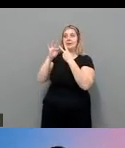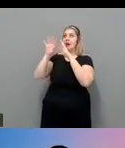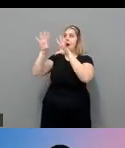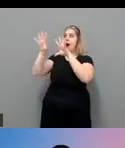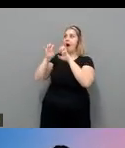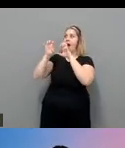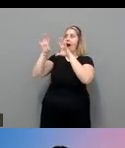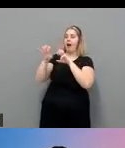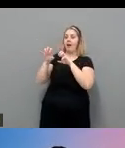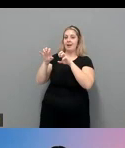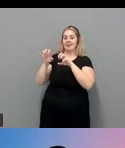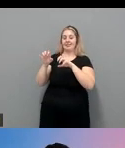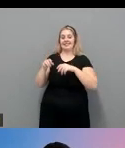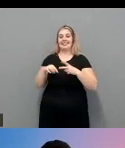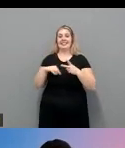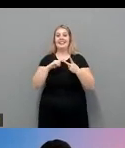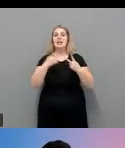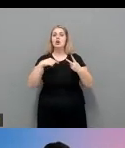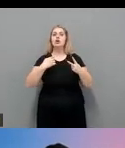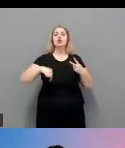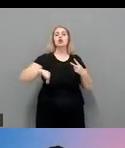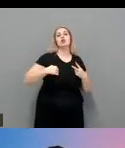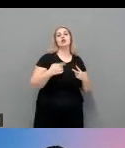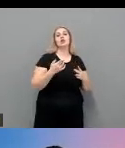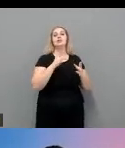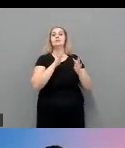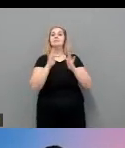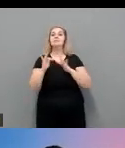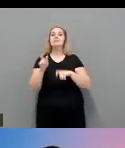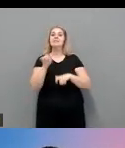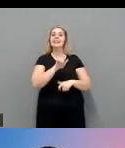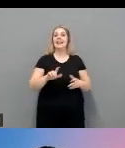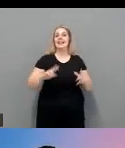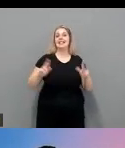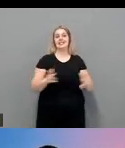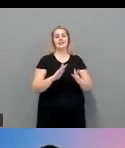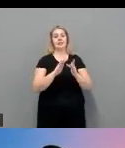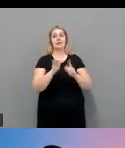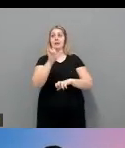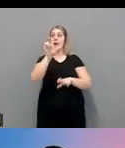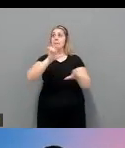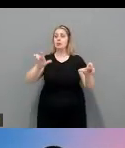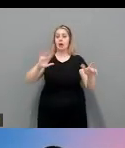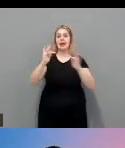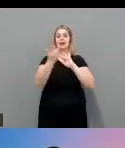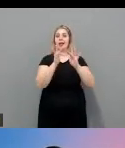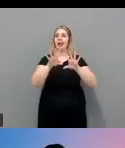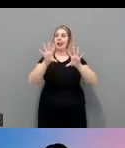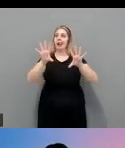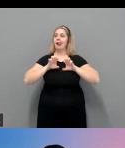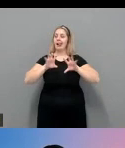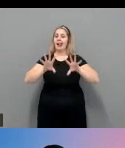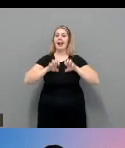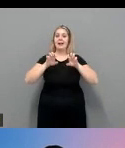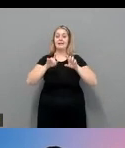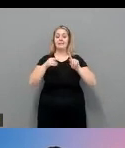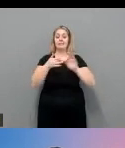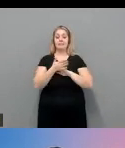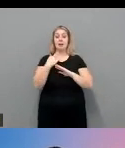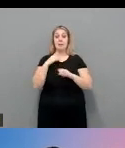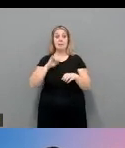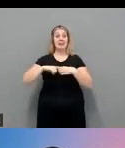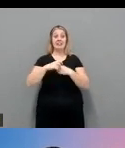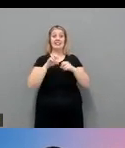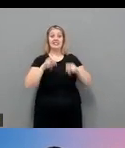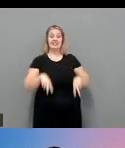él. Que somos seres sociables, que aprendemos en interacción con los los demás en sociedad y que sin participación